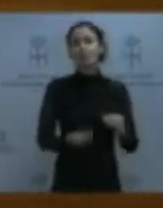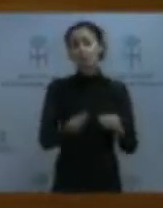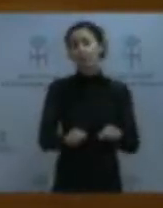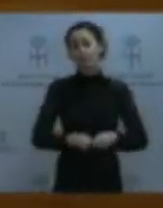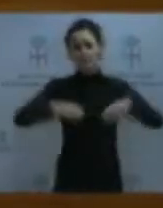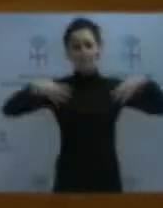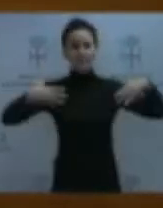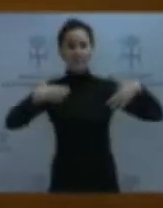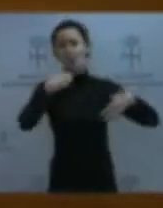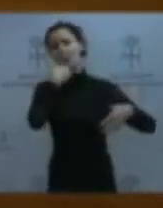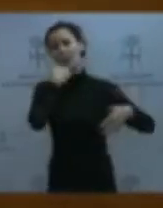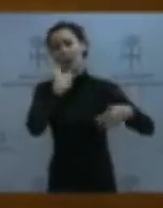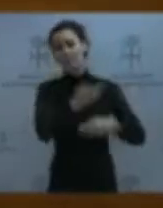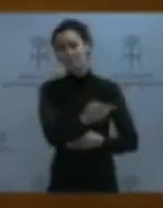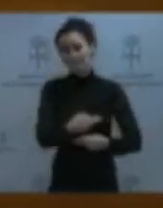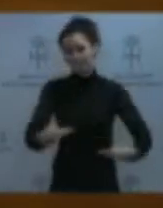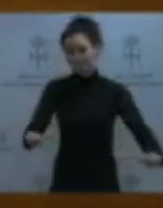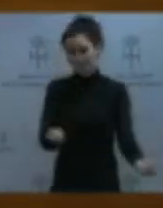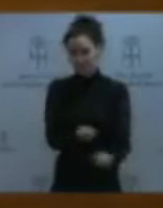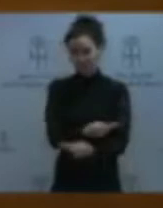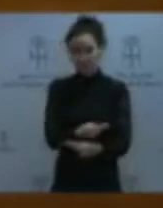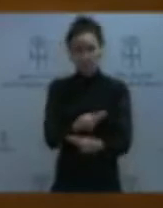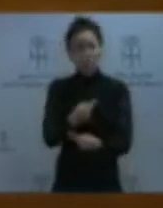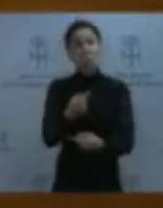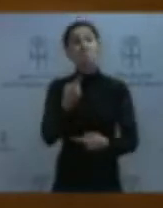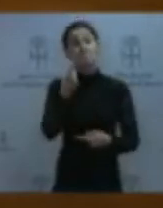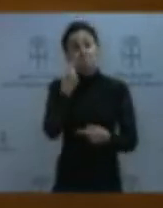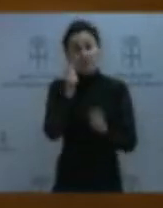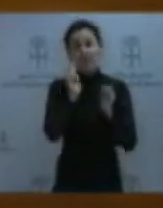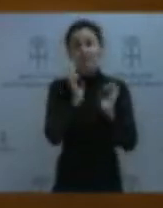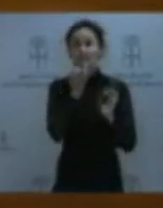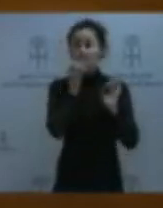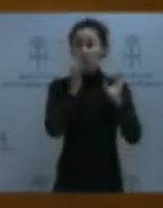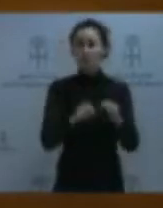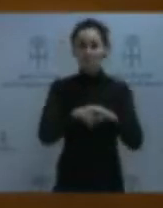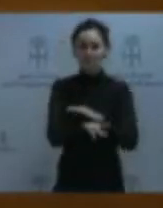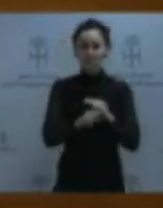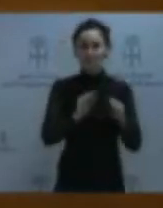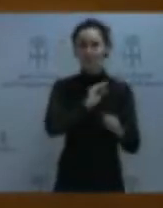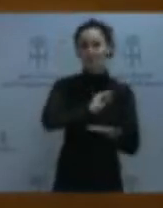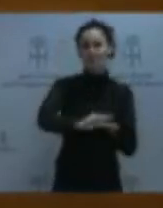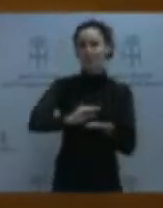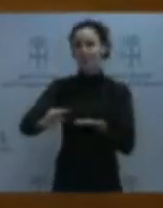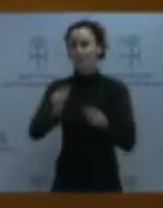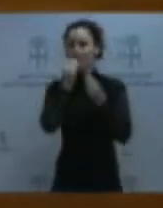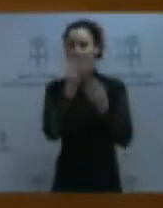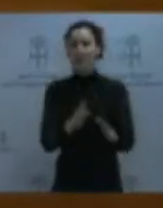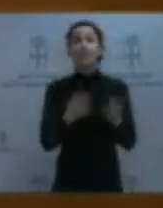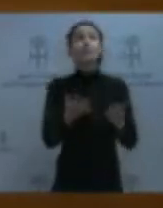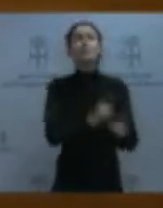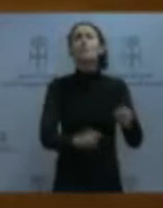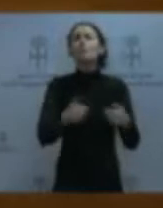Con lo cual, imagínense lo que podríamos hacer, ¿no?, con una buena asignación de los recursos. El problema es que tenemos a 48.000